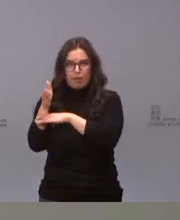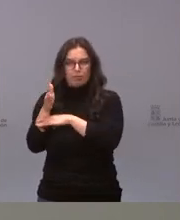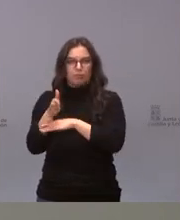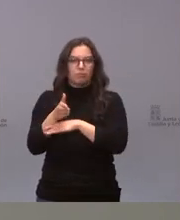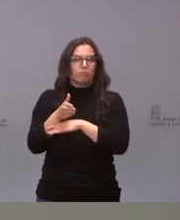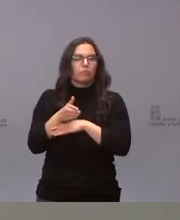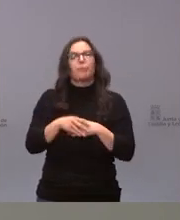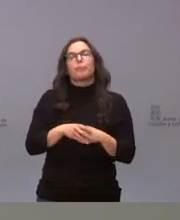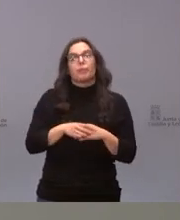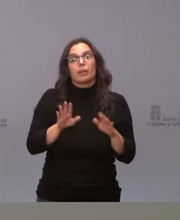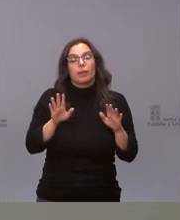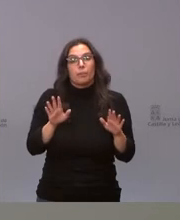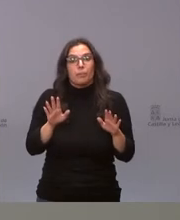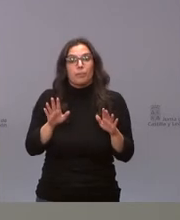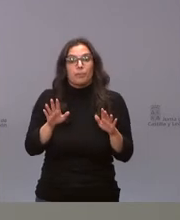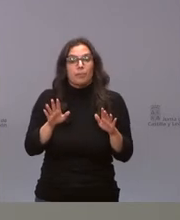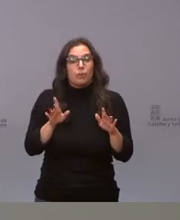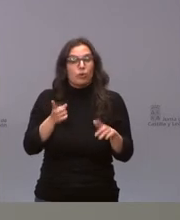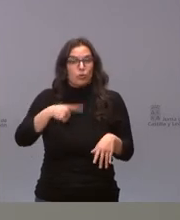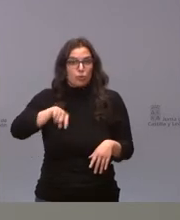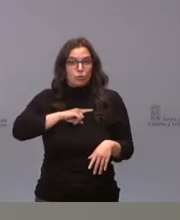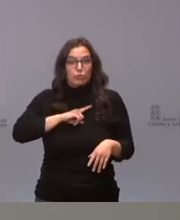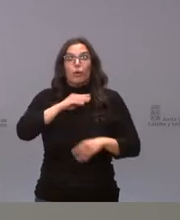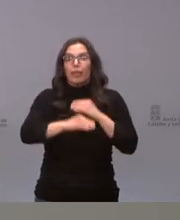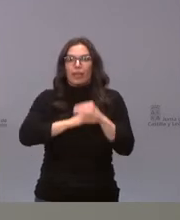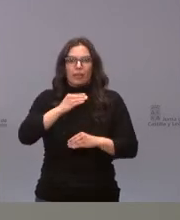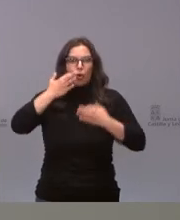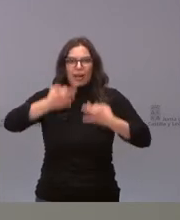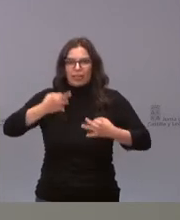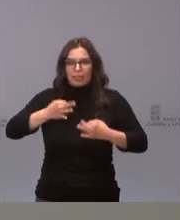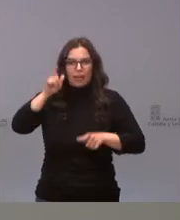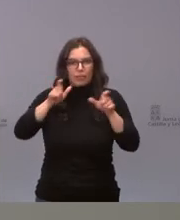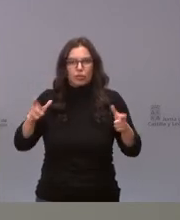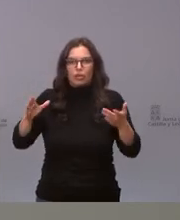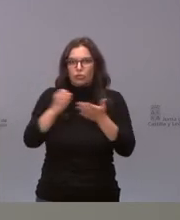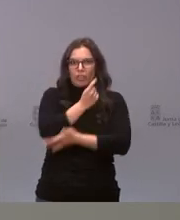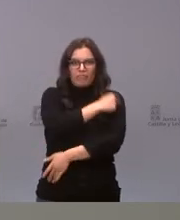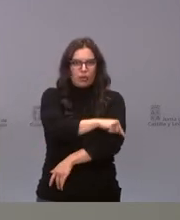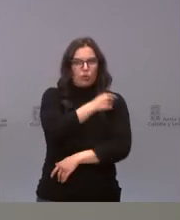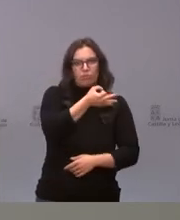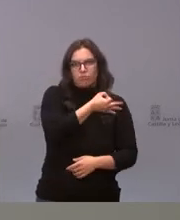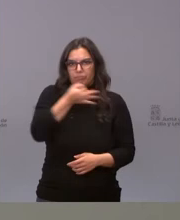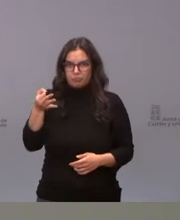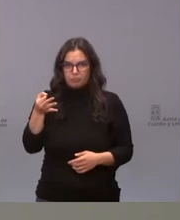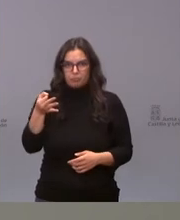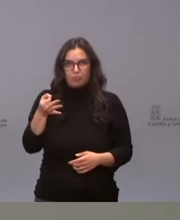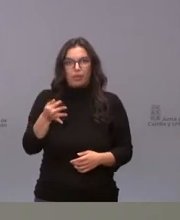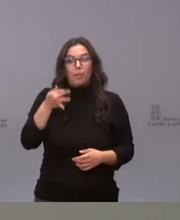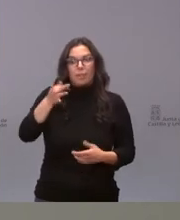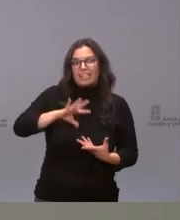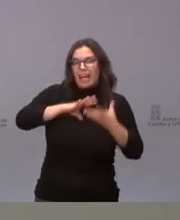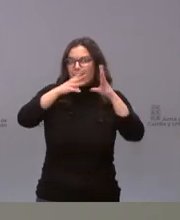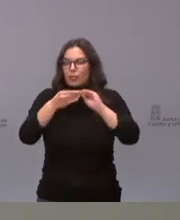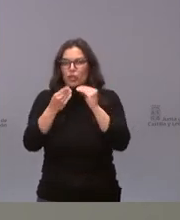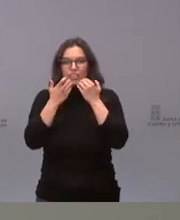se les ponga. Pero, desde luego, lo que nosotros vamos a hacer es garantizar a todo el mundo la correcta vacunación y la correcta adaptación